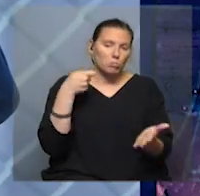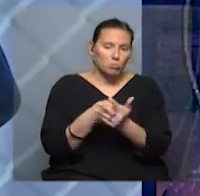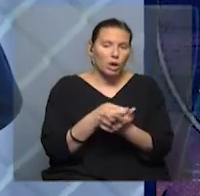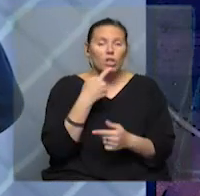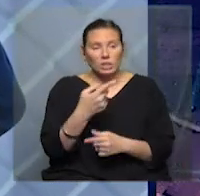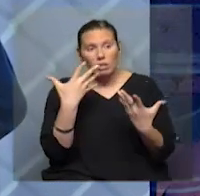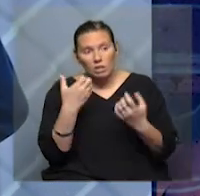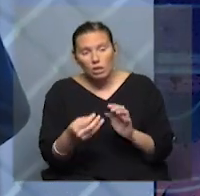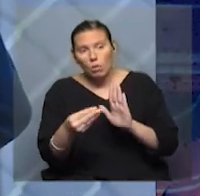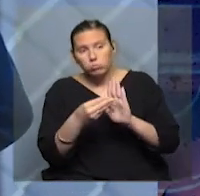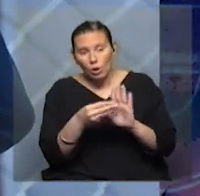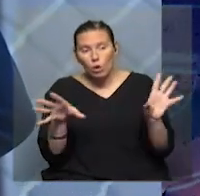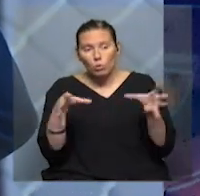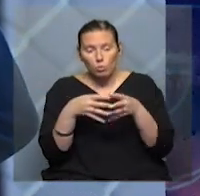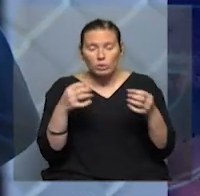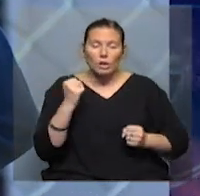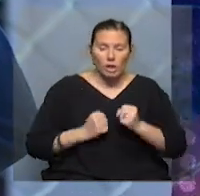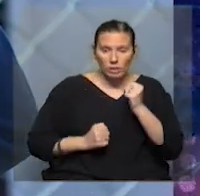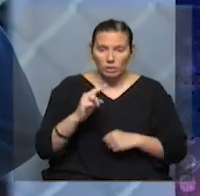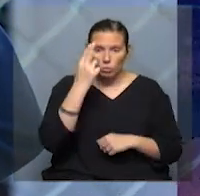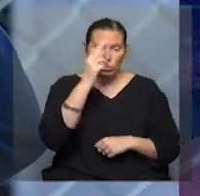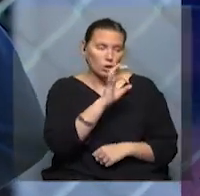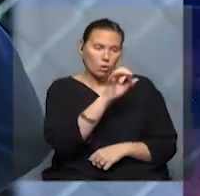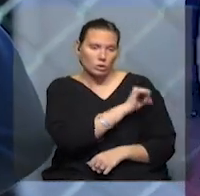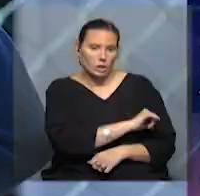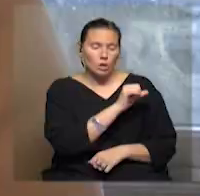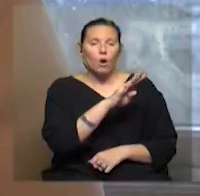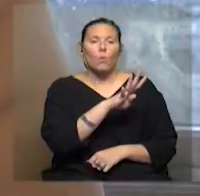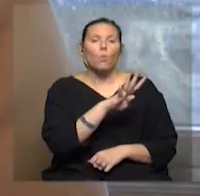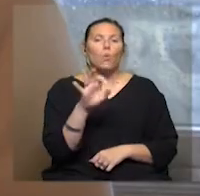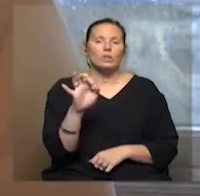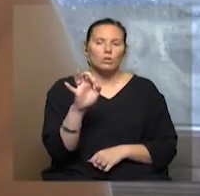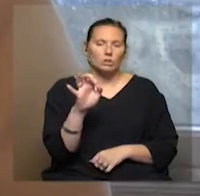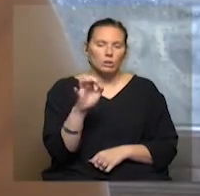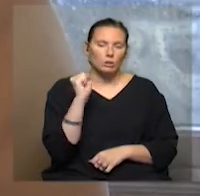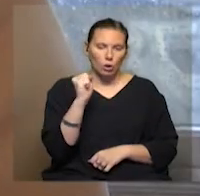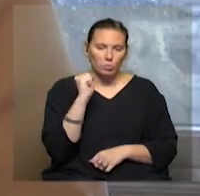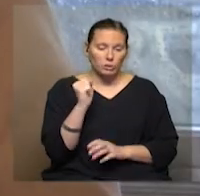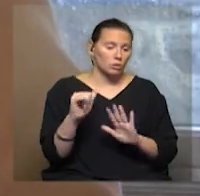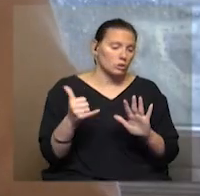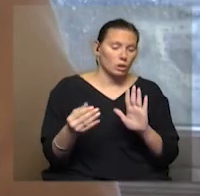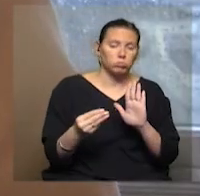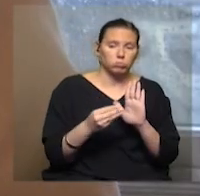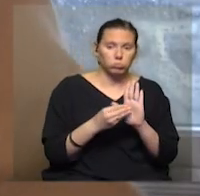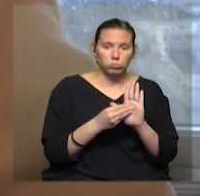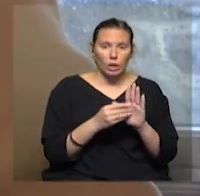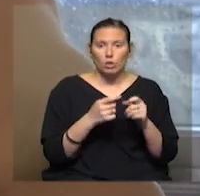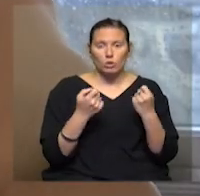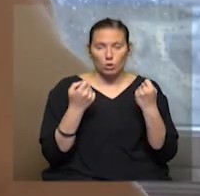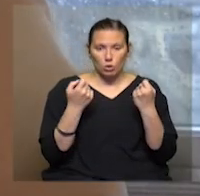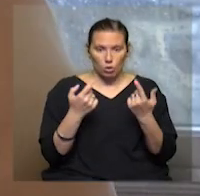de la Agrupación de Atletas del Uruguay o de Sayago, y con 400 pesos quedan inscriptos a la carrera sin kit